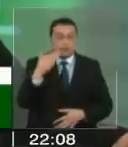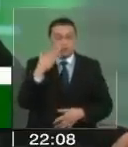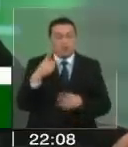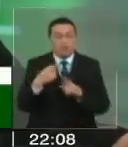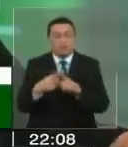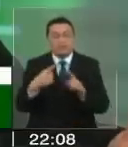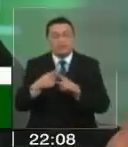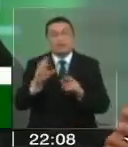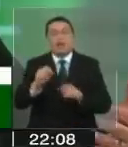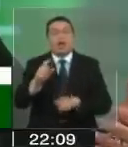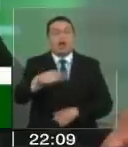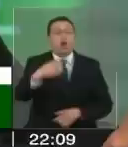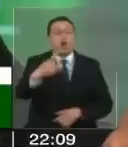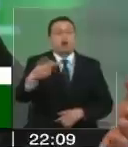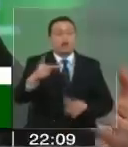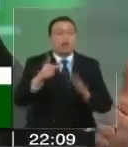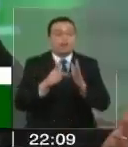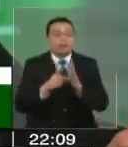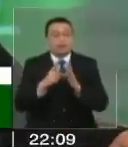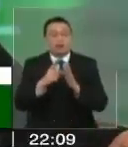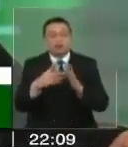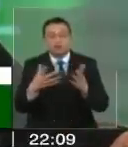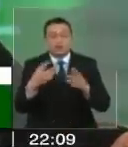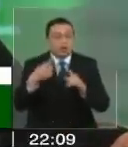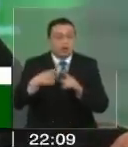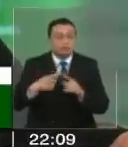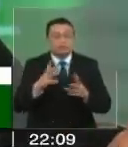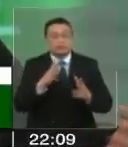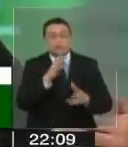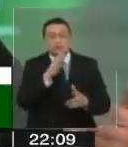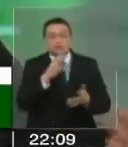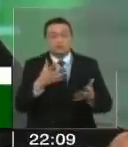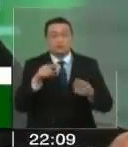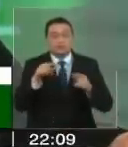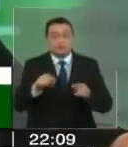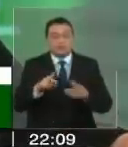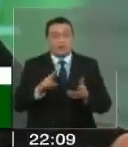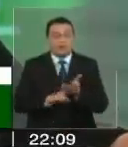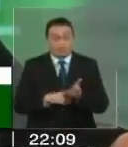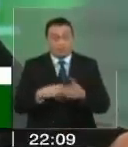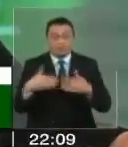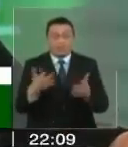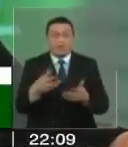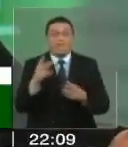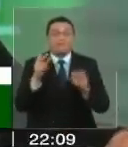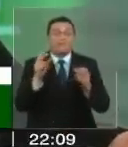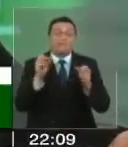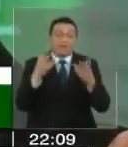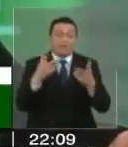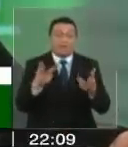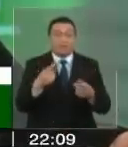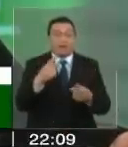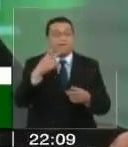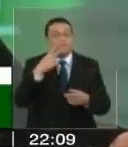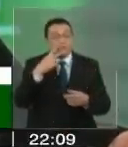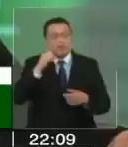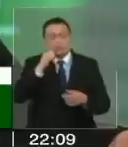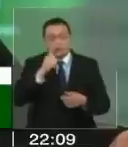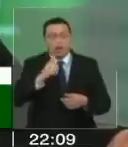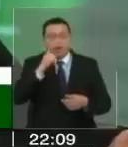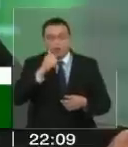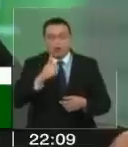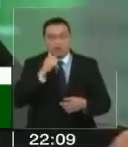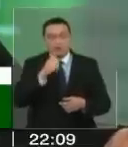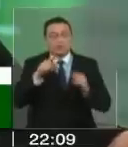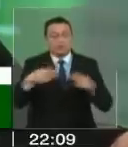es distinto a los demás y que va a desarrollarse de una manera que uno no sabe, la verdad es que se entrega a la vida. Uno vive el día. Y